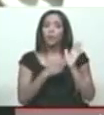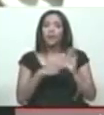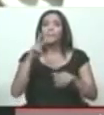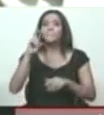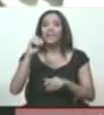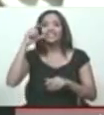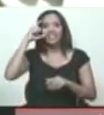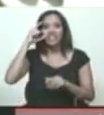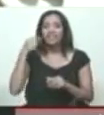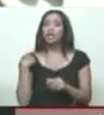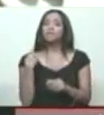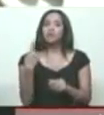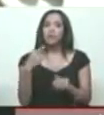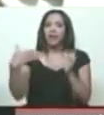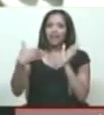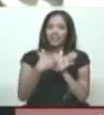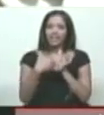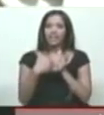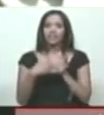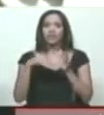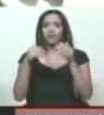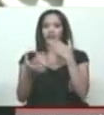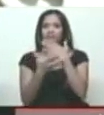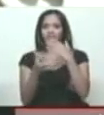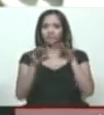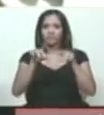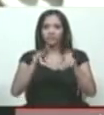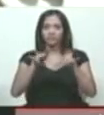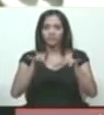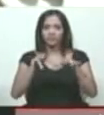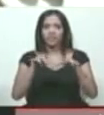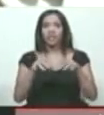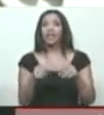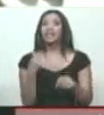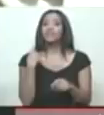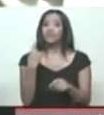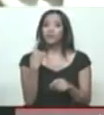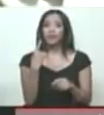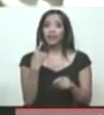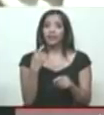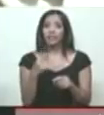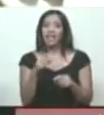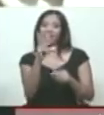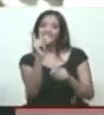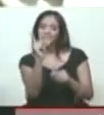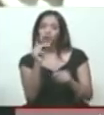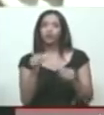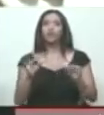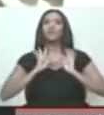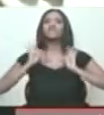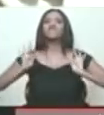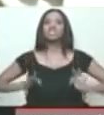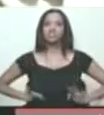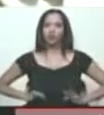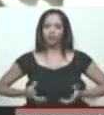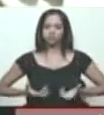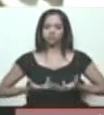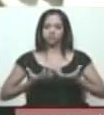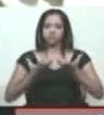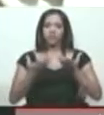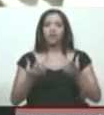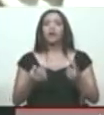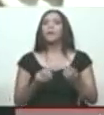del primer ataque, que fue de carácter cibernético, electromagnético. Este fue físico, destrucción física, para provocar